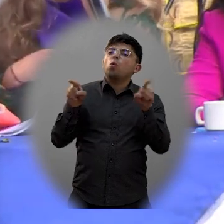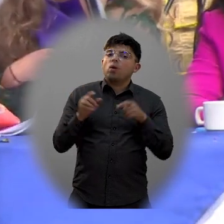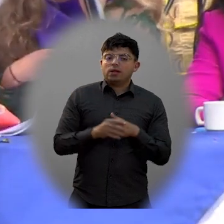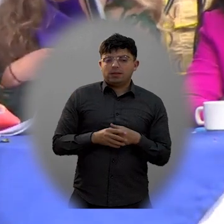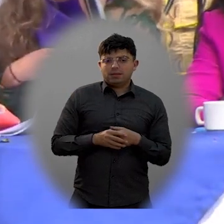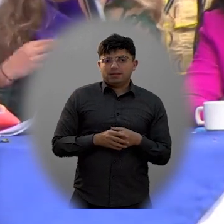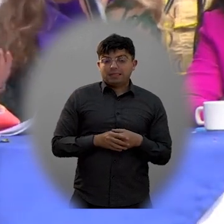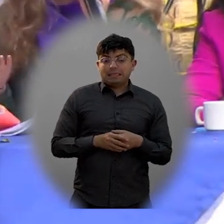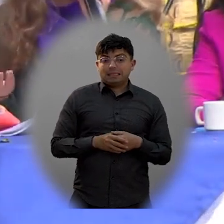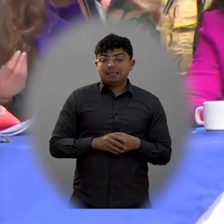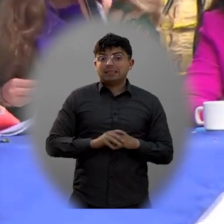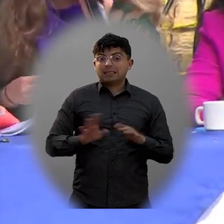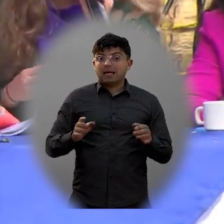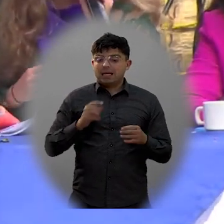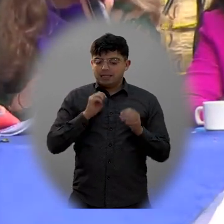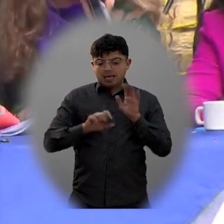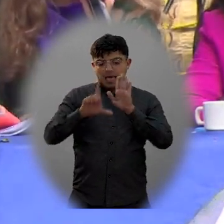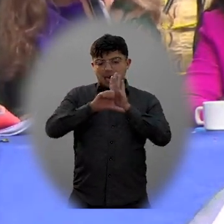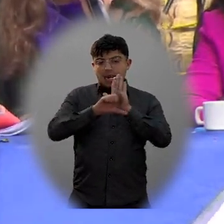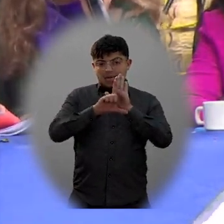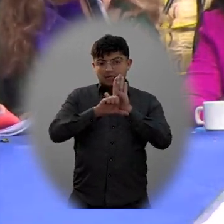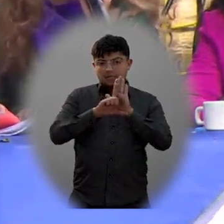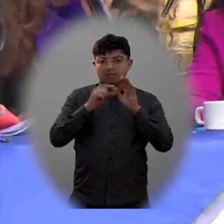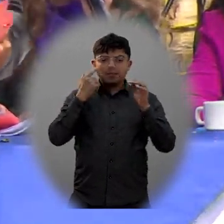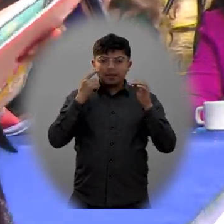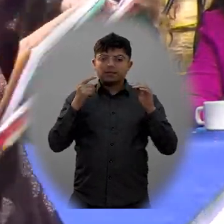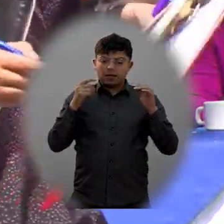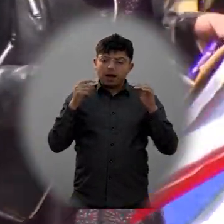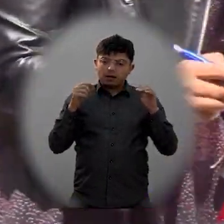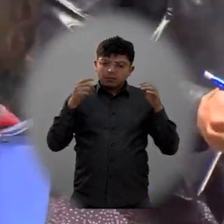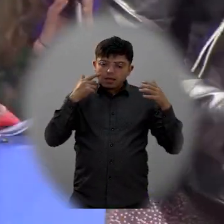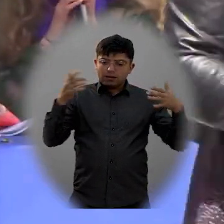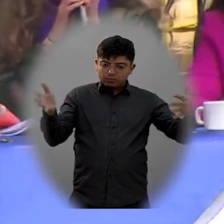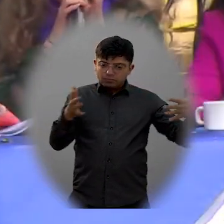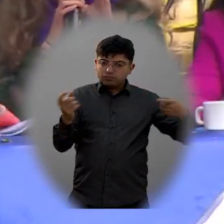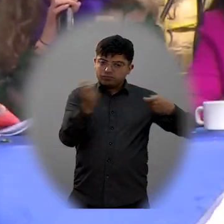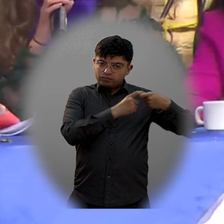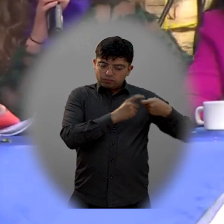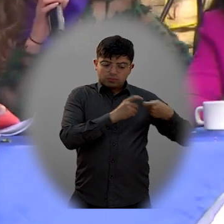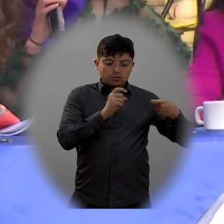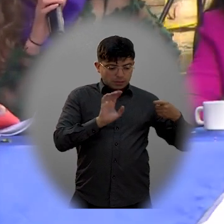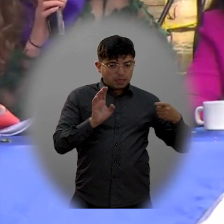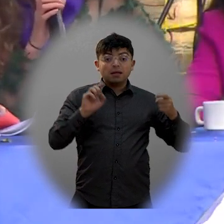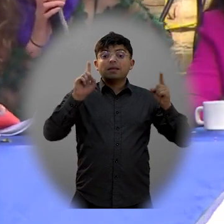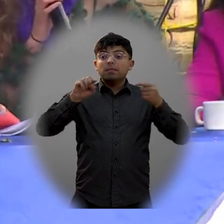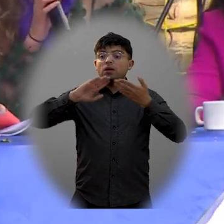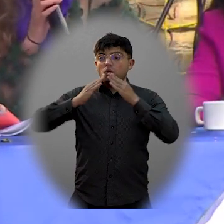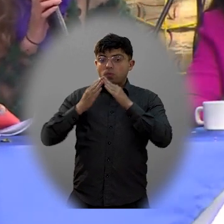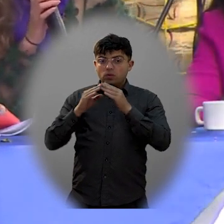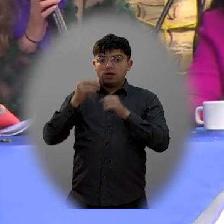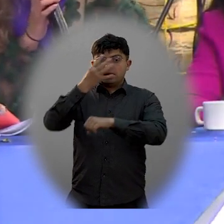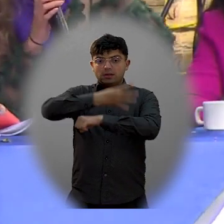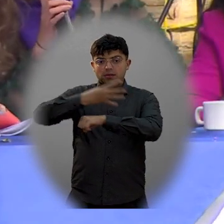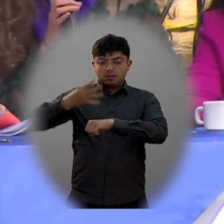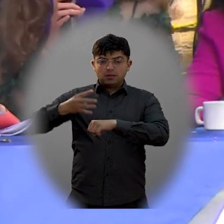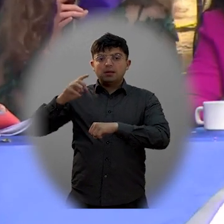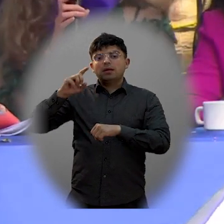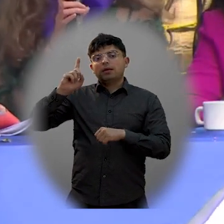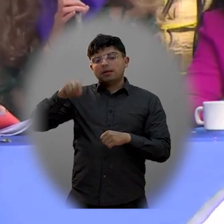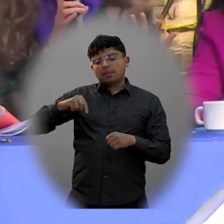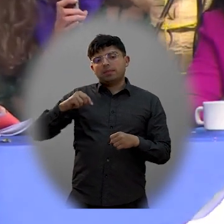de que tengamos una política de paridad, pues también debe ser con las comunidades LGBT